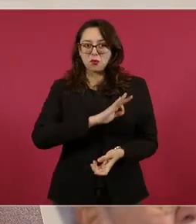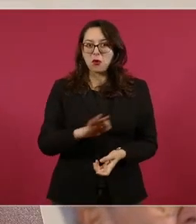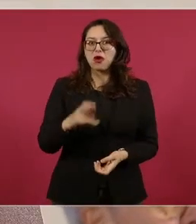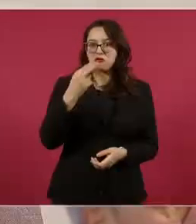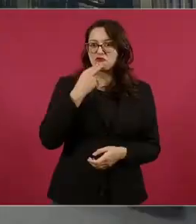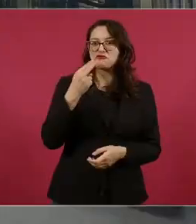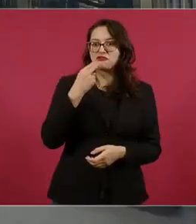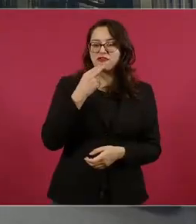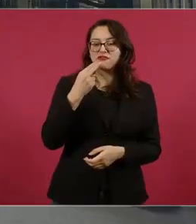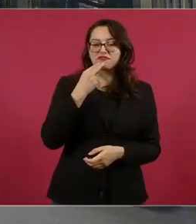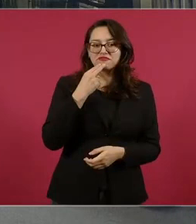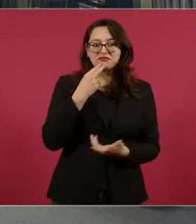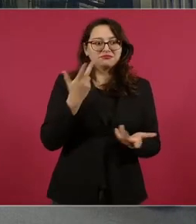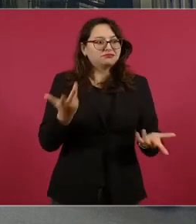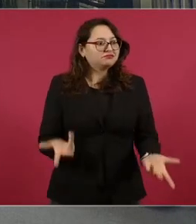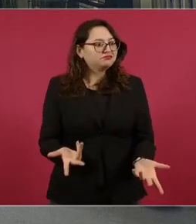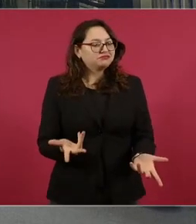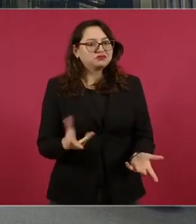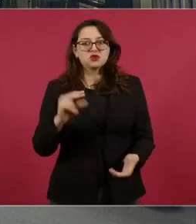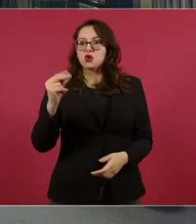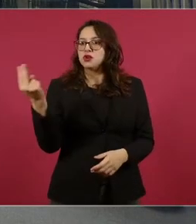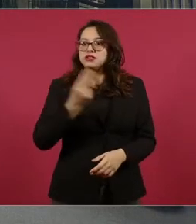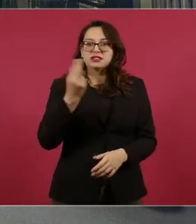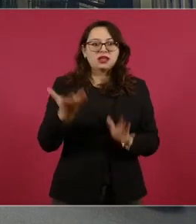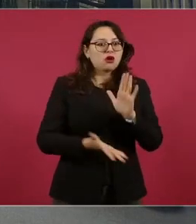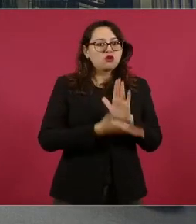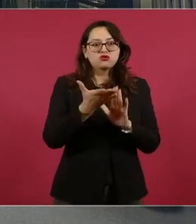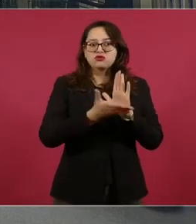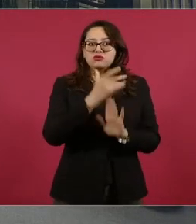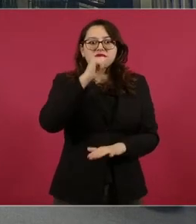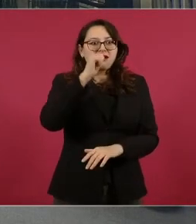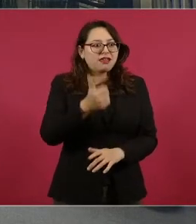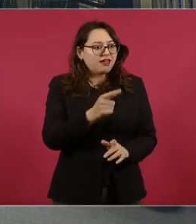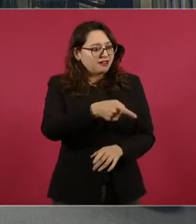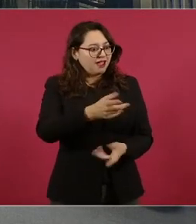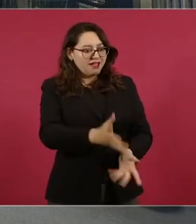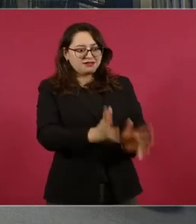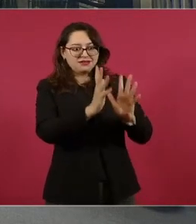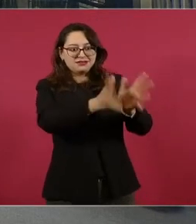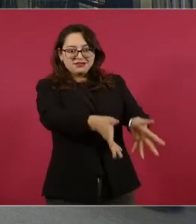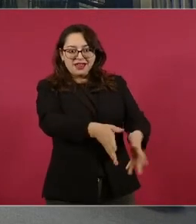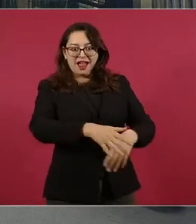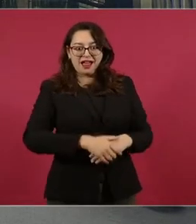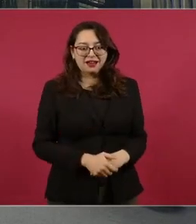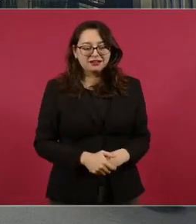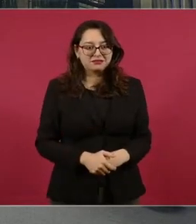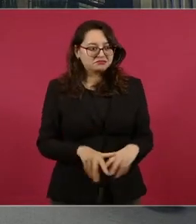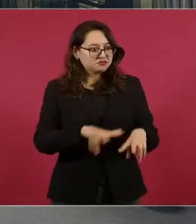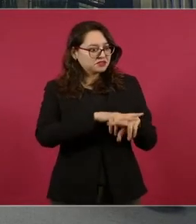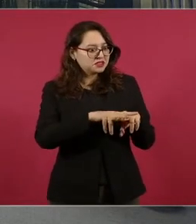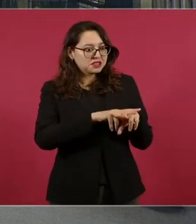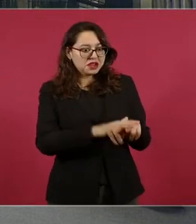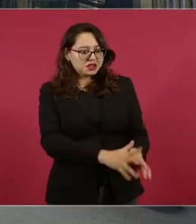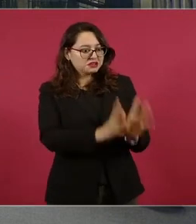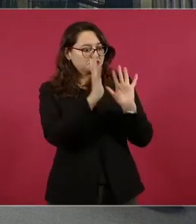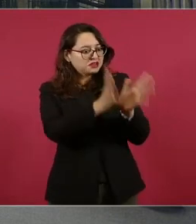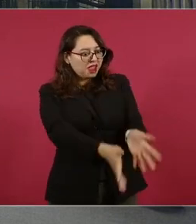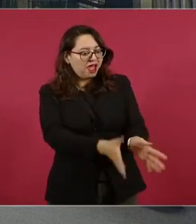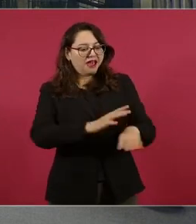ventaja no se afecta a nadie Ya está ya pasa por ahí el